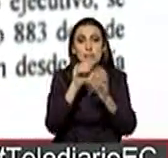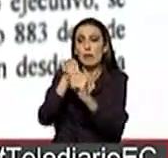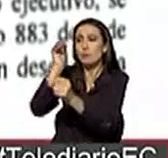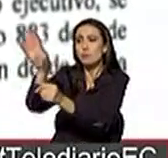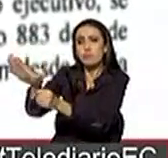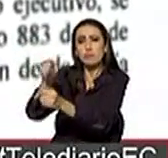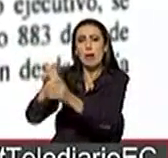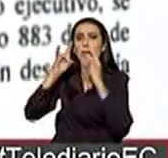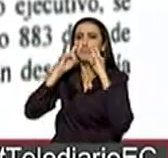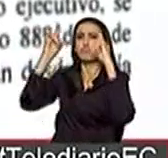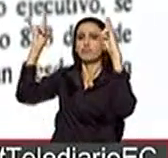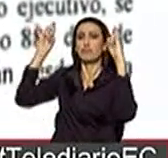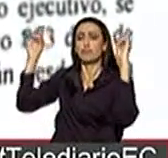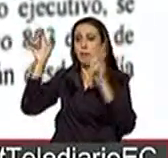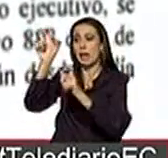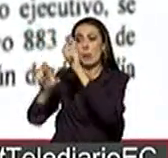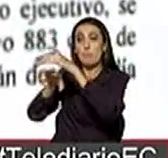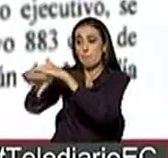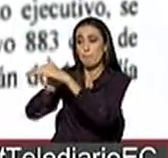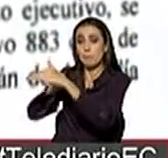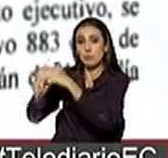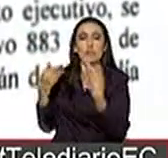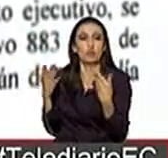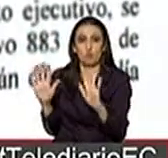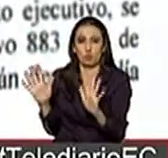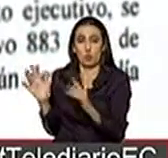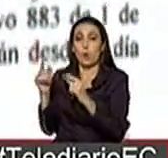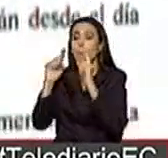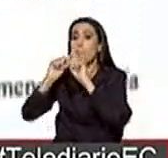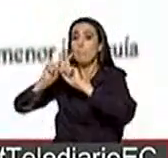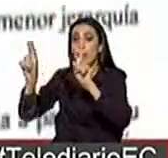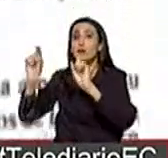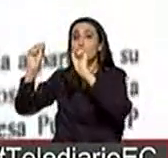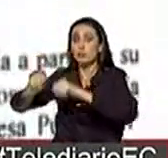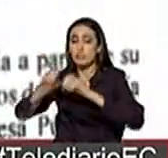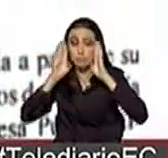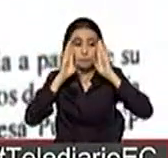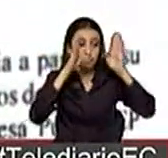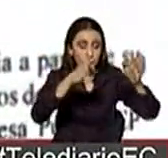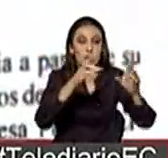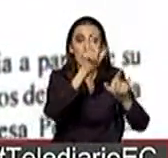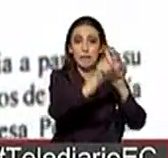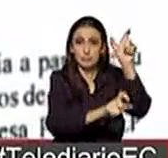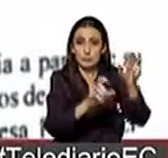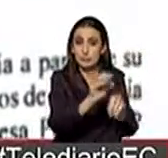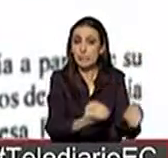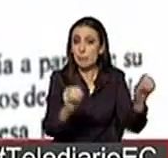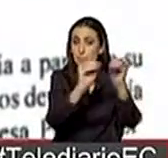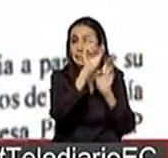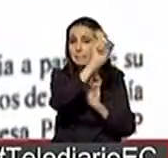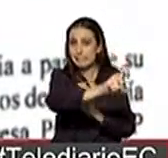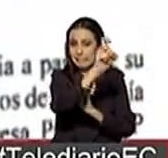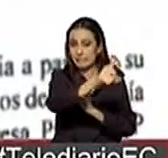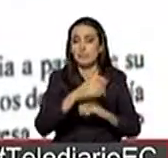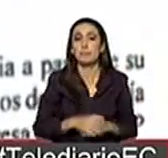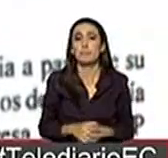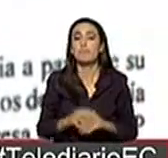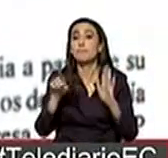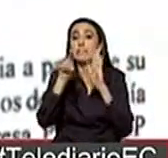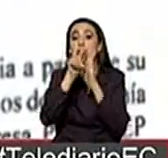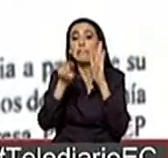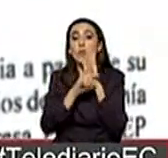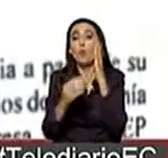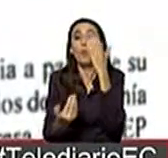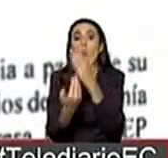beneficio de personas de mayores recursos económicos ni a contrabandistas de combustibles así también dispone que hasta la expedición del nuevo